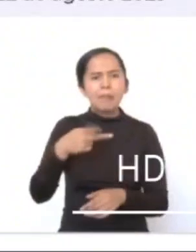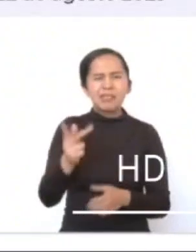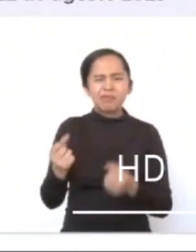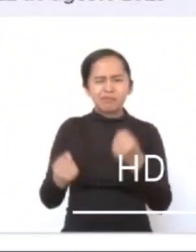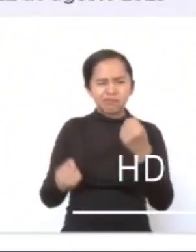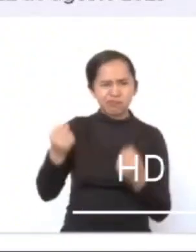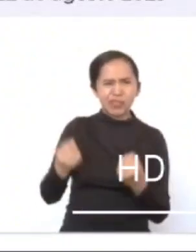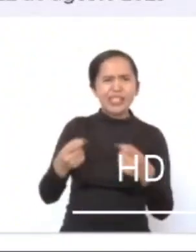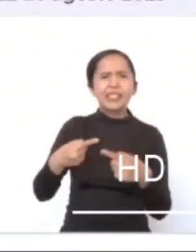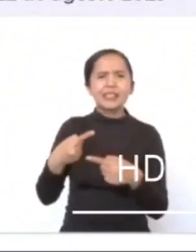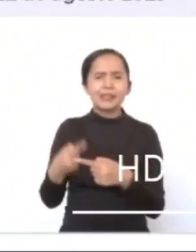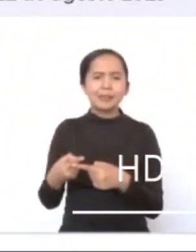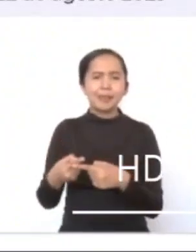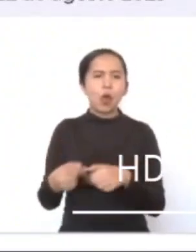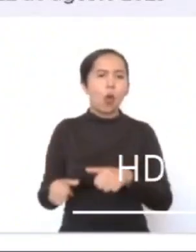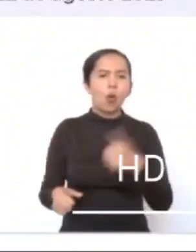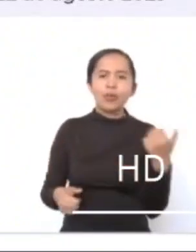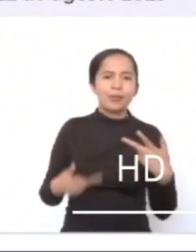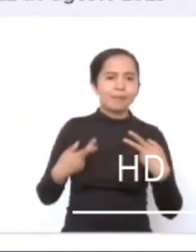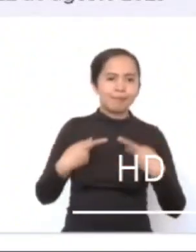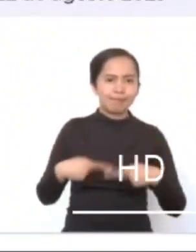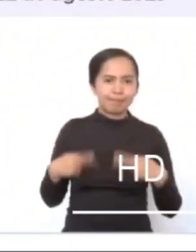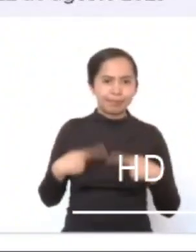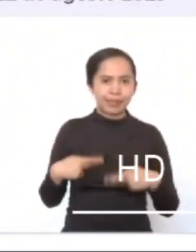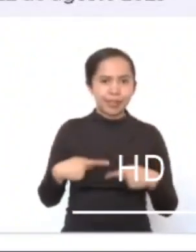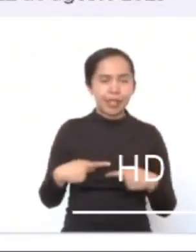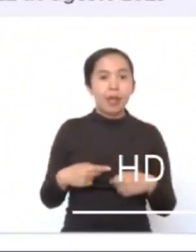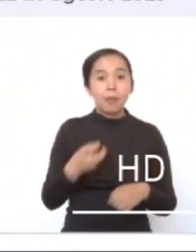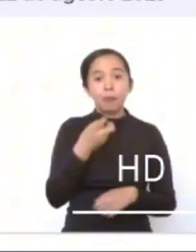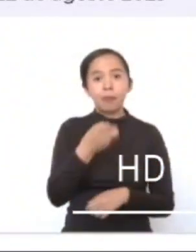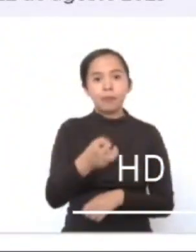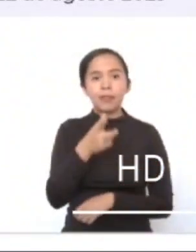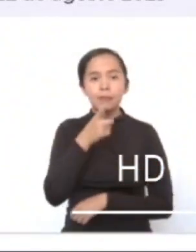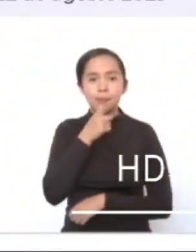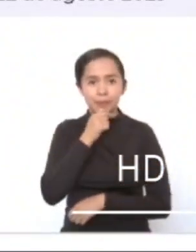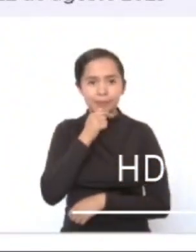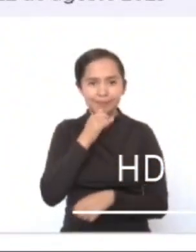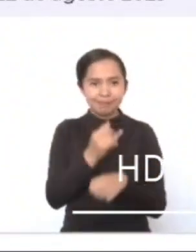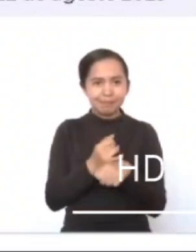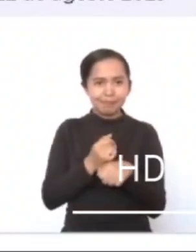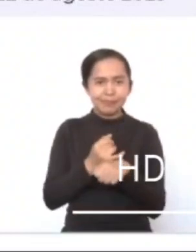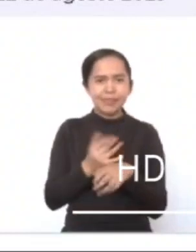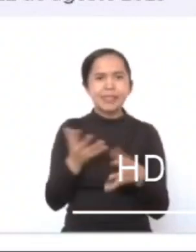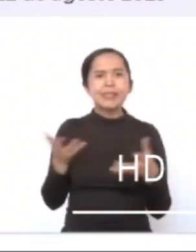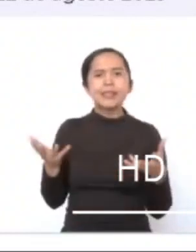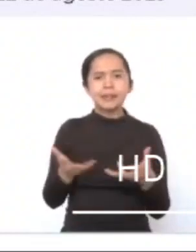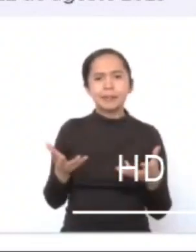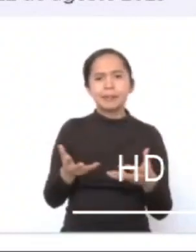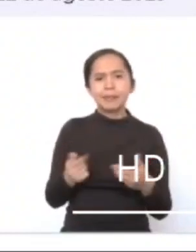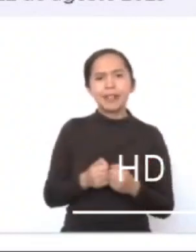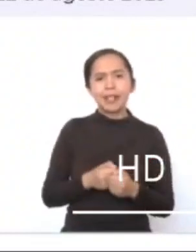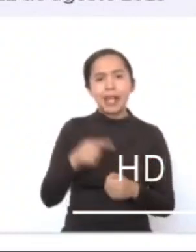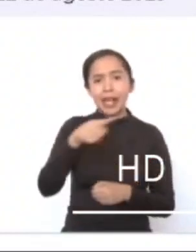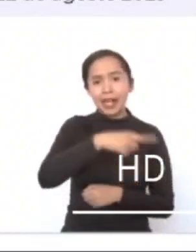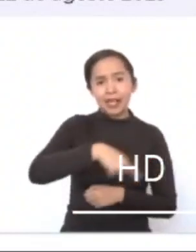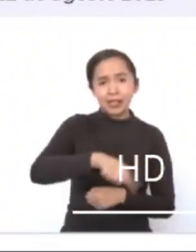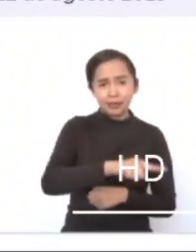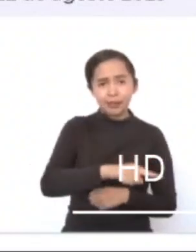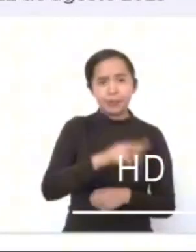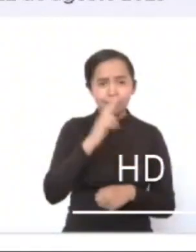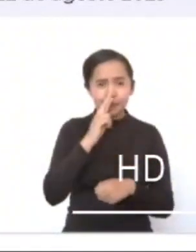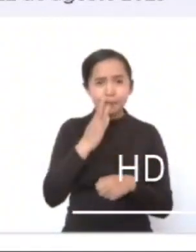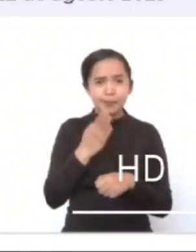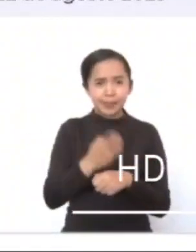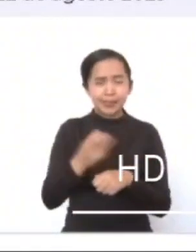inquilino de la casa que habitaba, por lo que detectives de la Policía de Investigación, en coordinación con elementos de